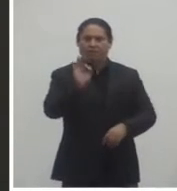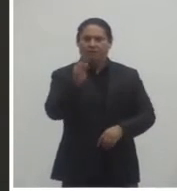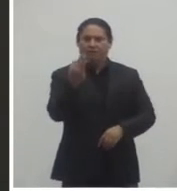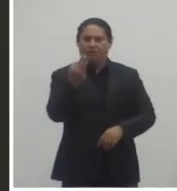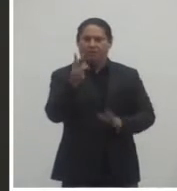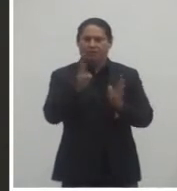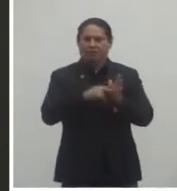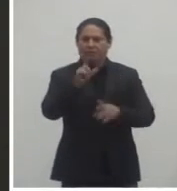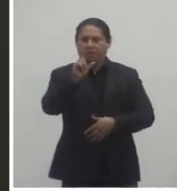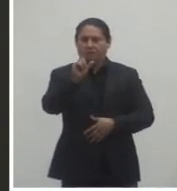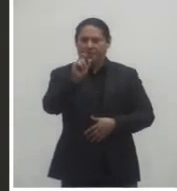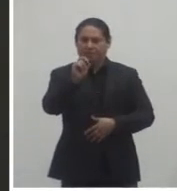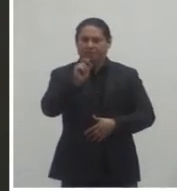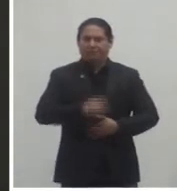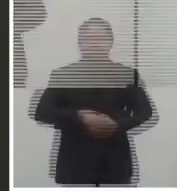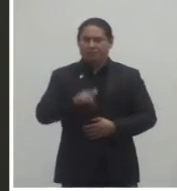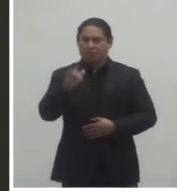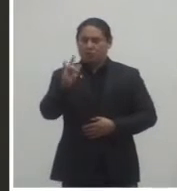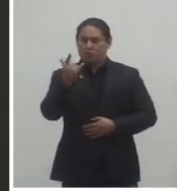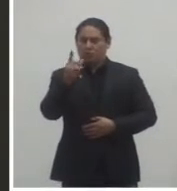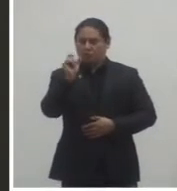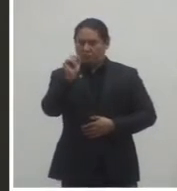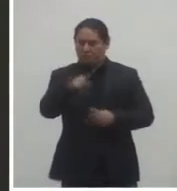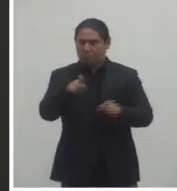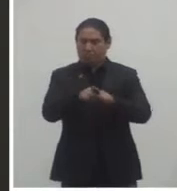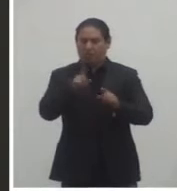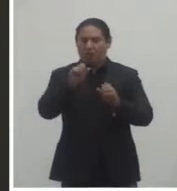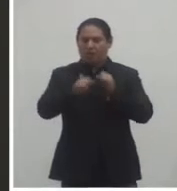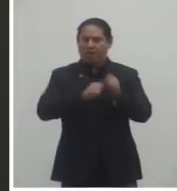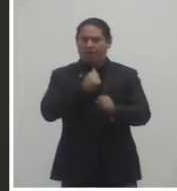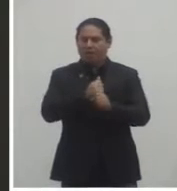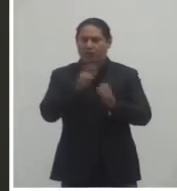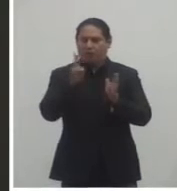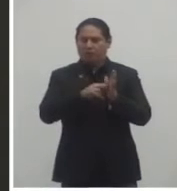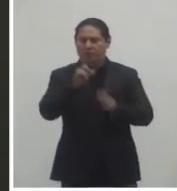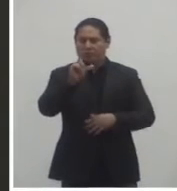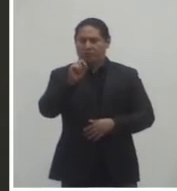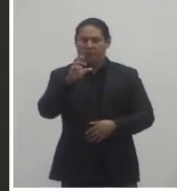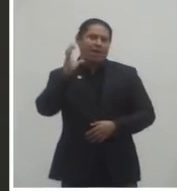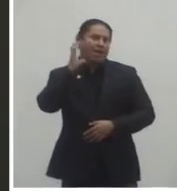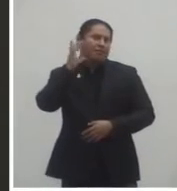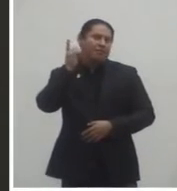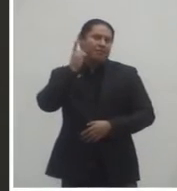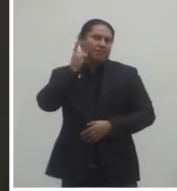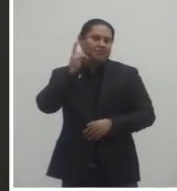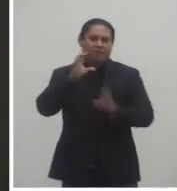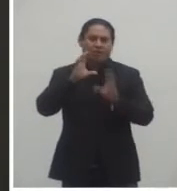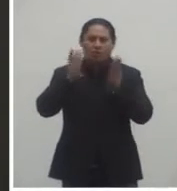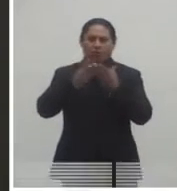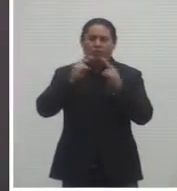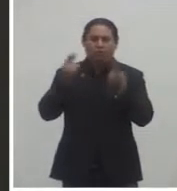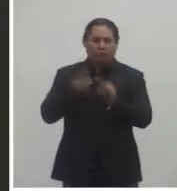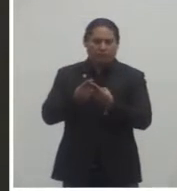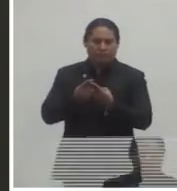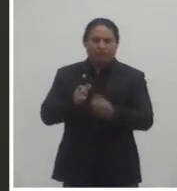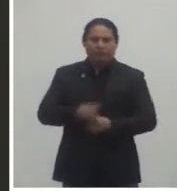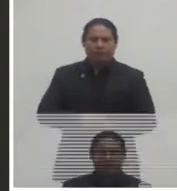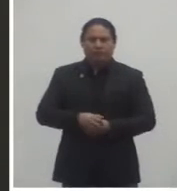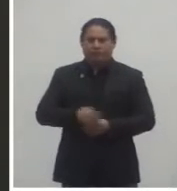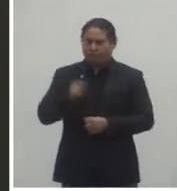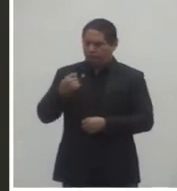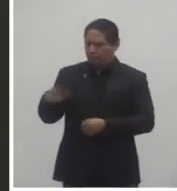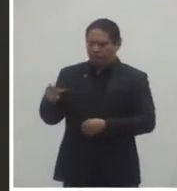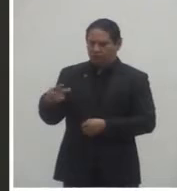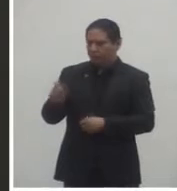del 20. En julio de ese mismo año, la Cámara de Diputados del Congreso de la Unión hizo lo